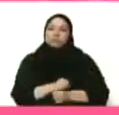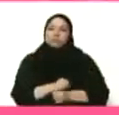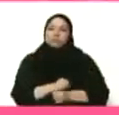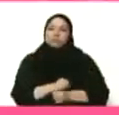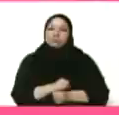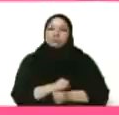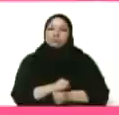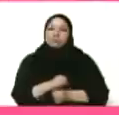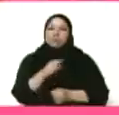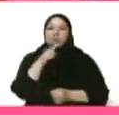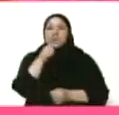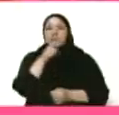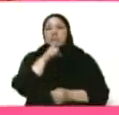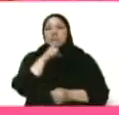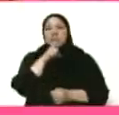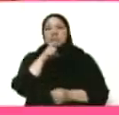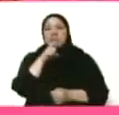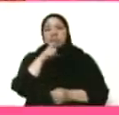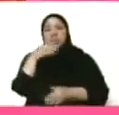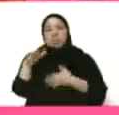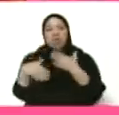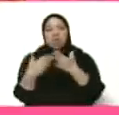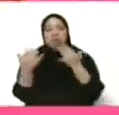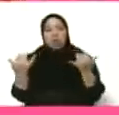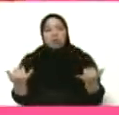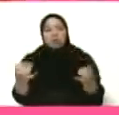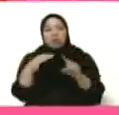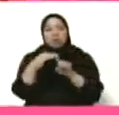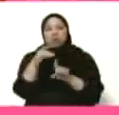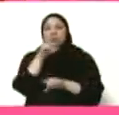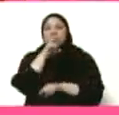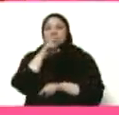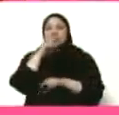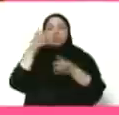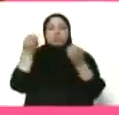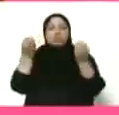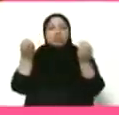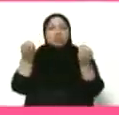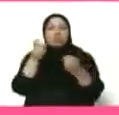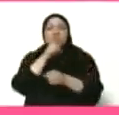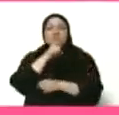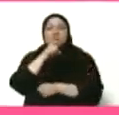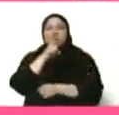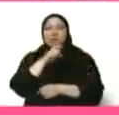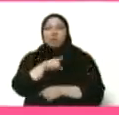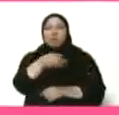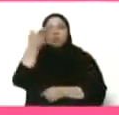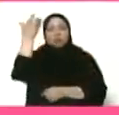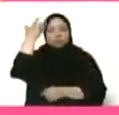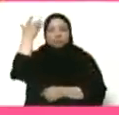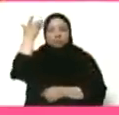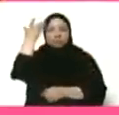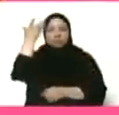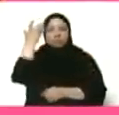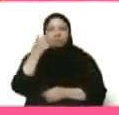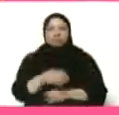Ha costado mucho llegar aquí, mucho, pero mucho, mucho, mucho. ¿Saben qué